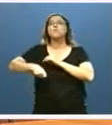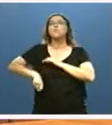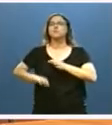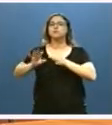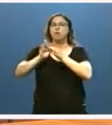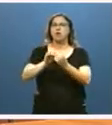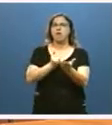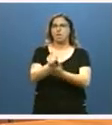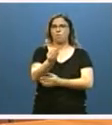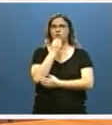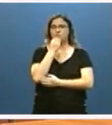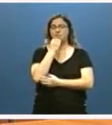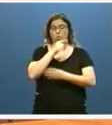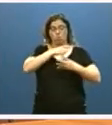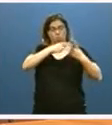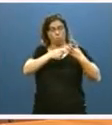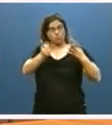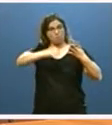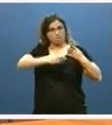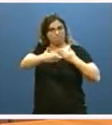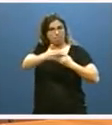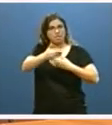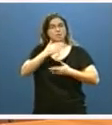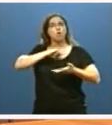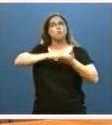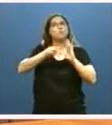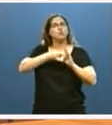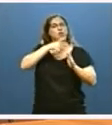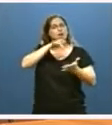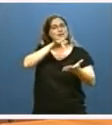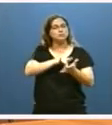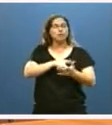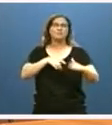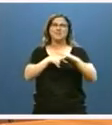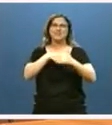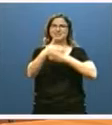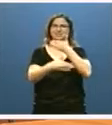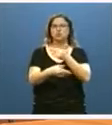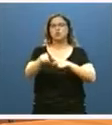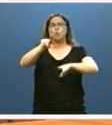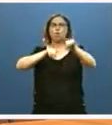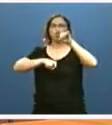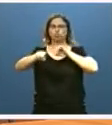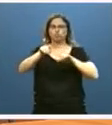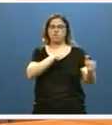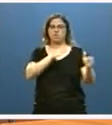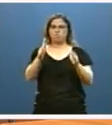otros cuatro lo serán próximamente con proyectos hoy sometidos a los trámites consultivos